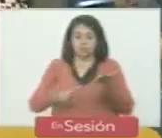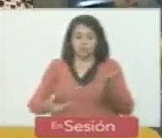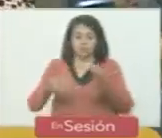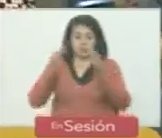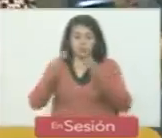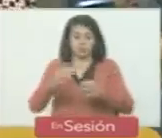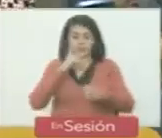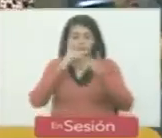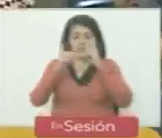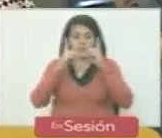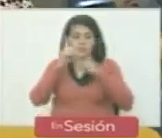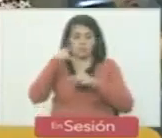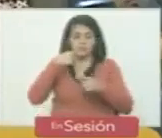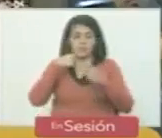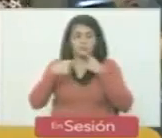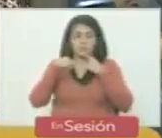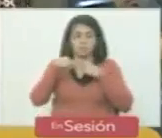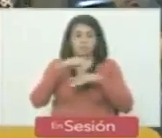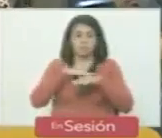se discutía también